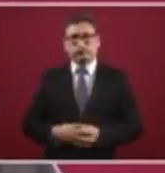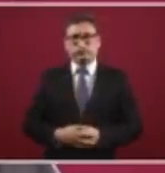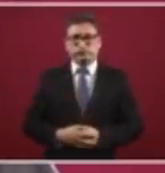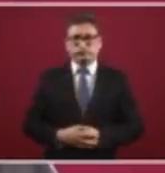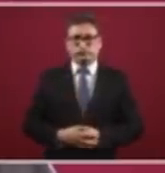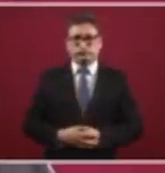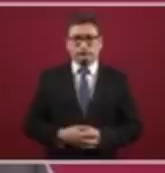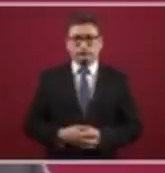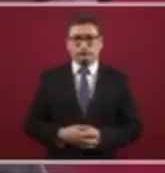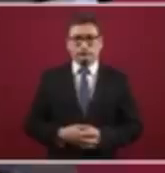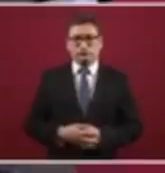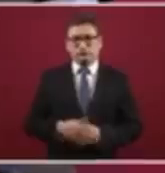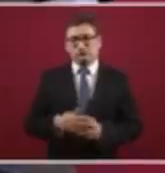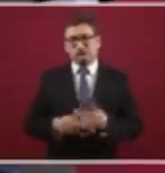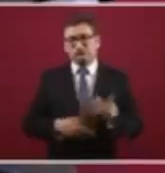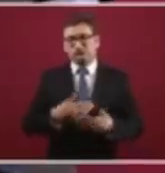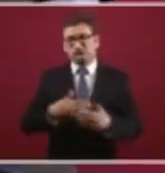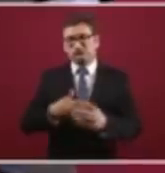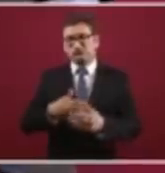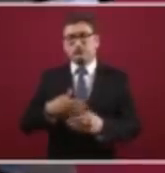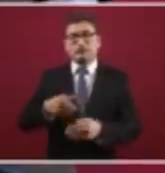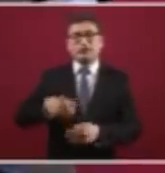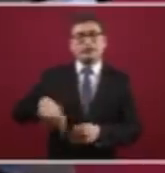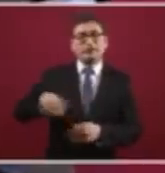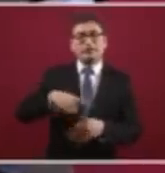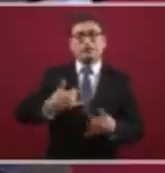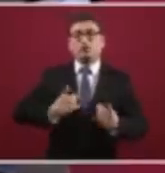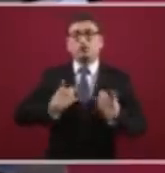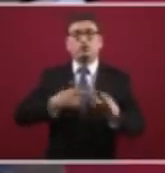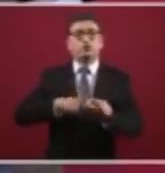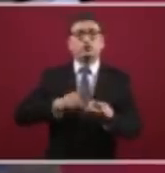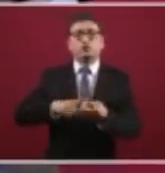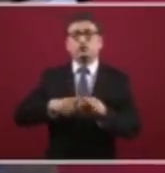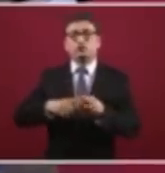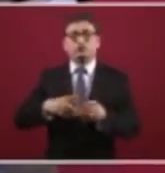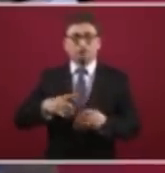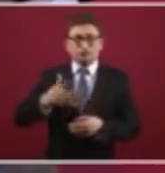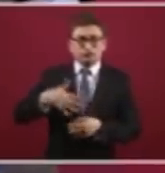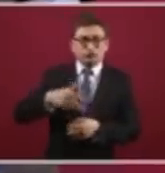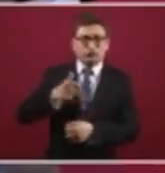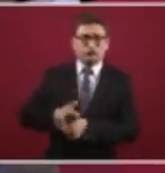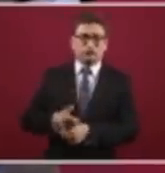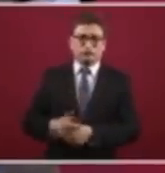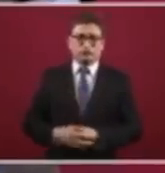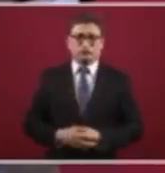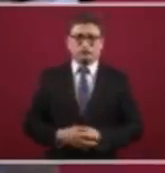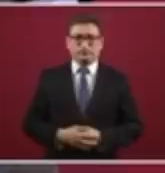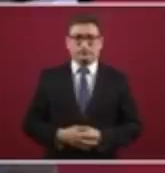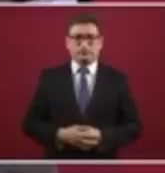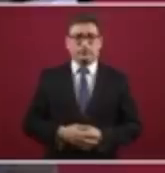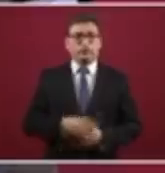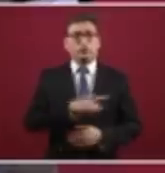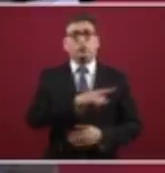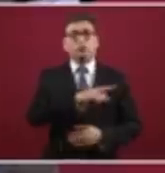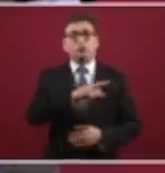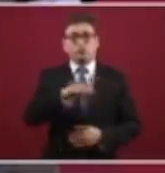a saber el paradero de los jóvenes quienes sepan